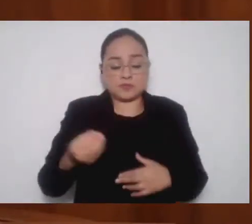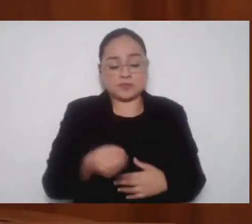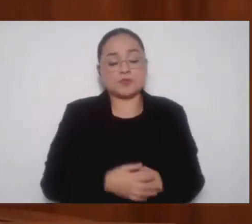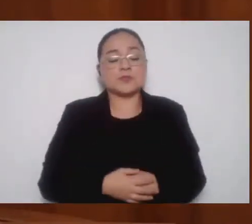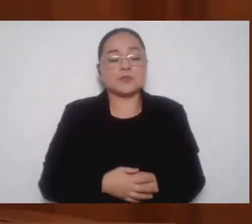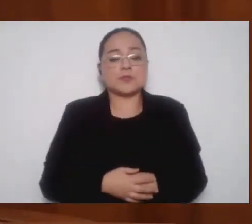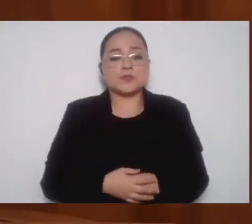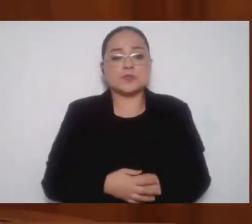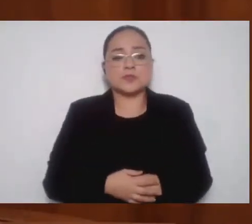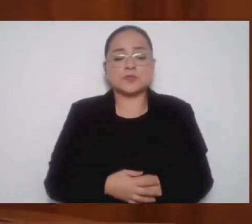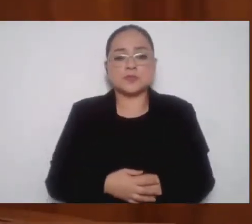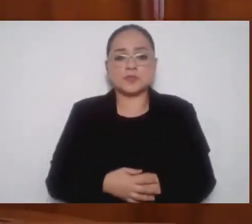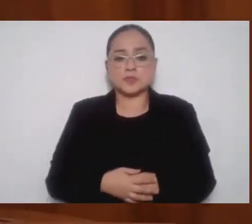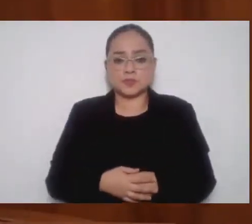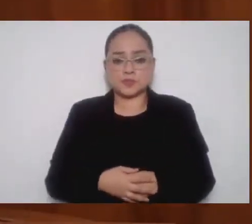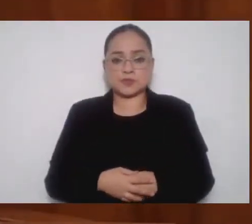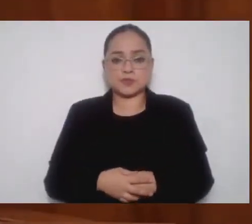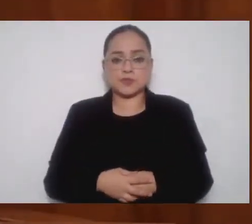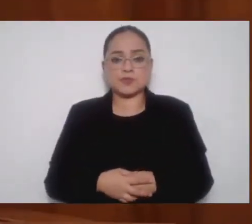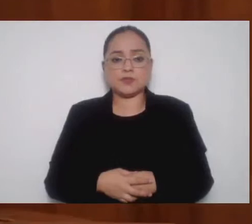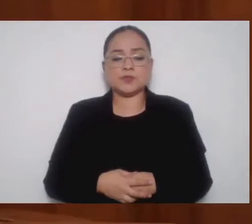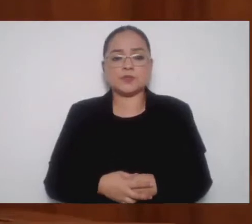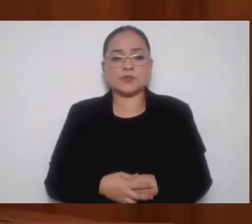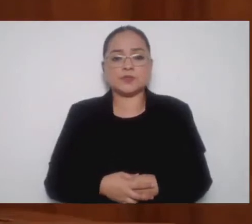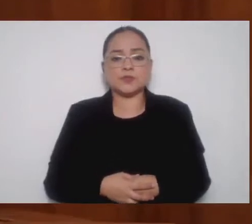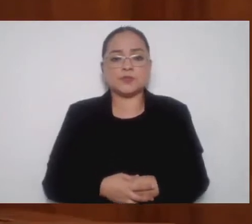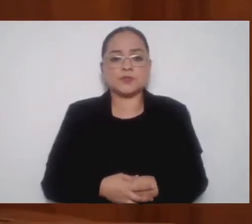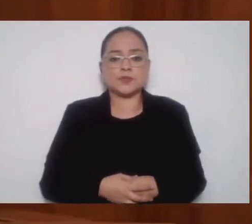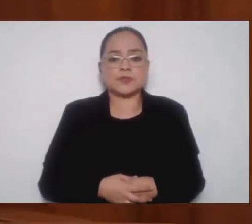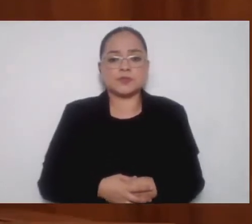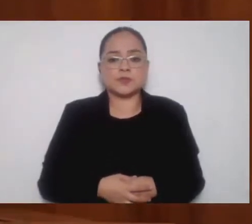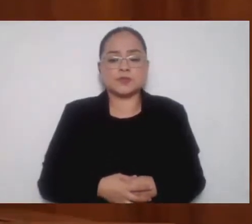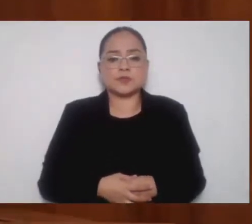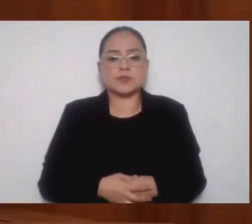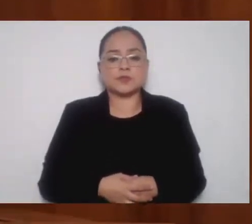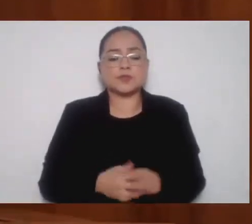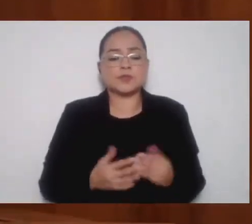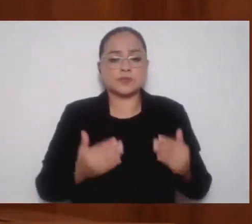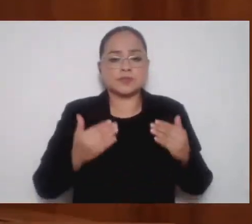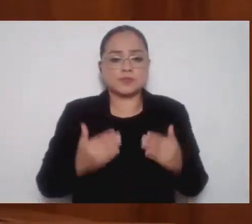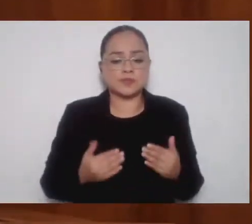la Junta de Coordinación Política.